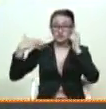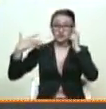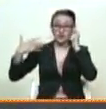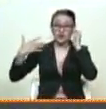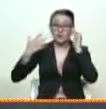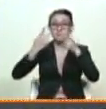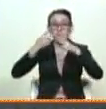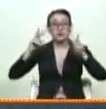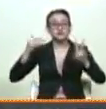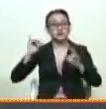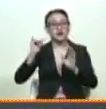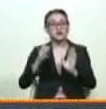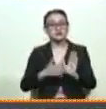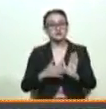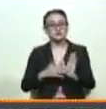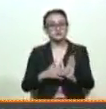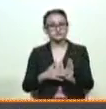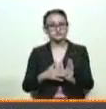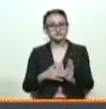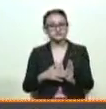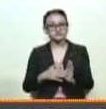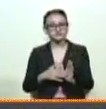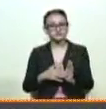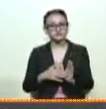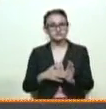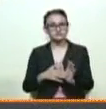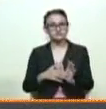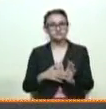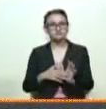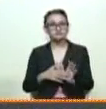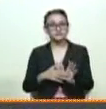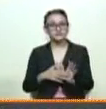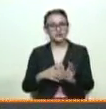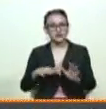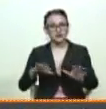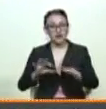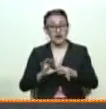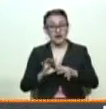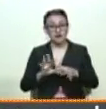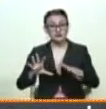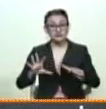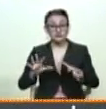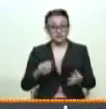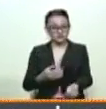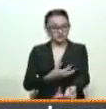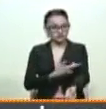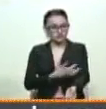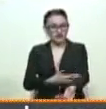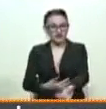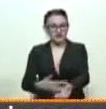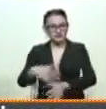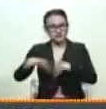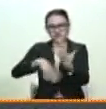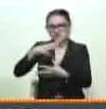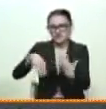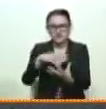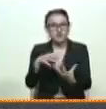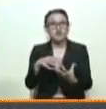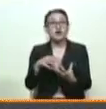allí. Solamente de a toque, para que se active el ADN